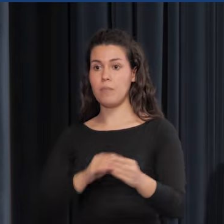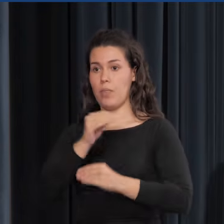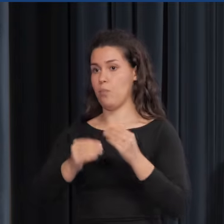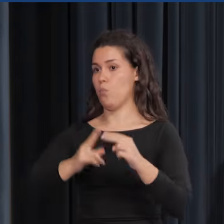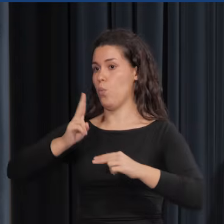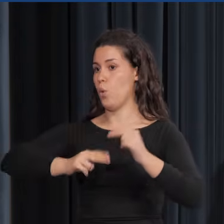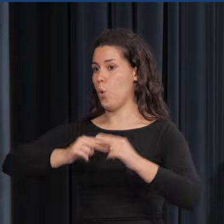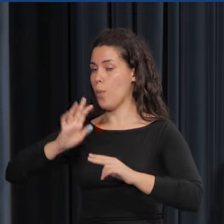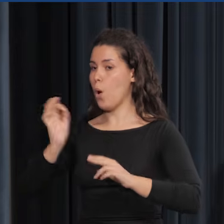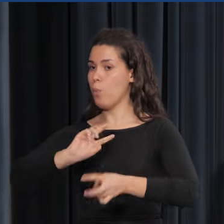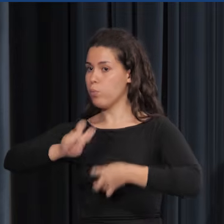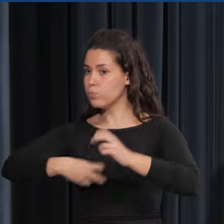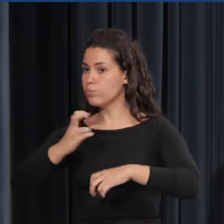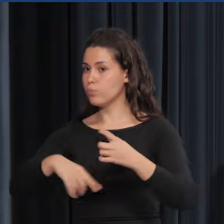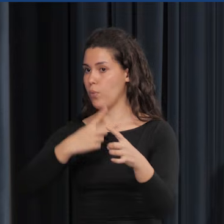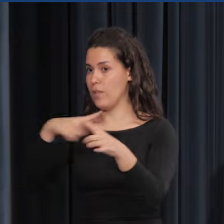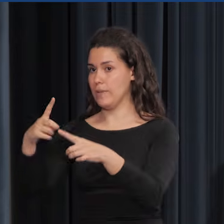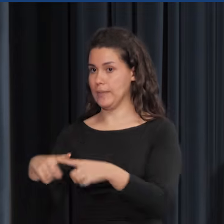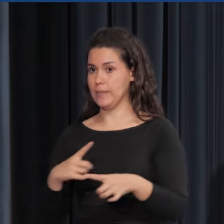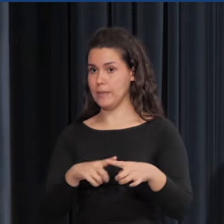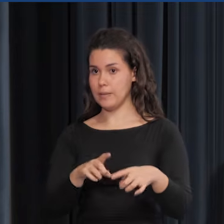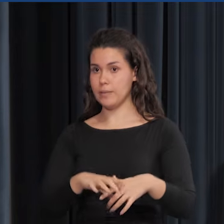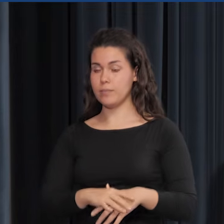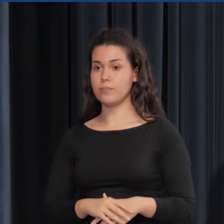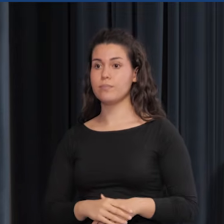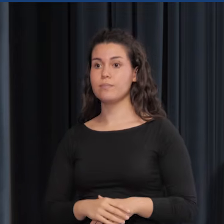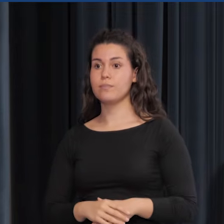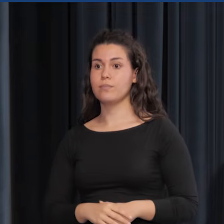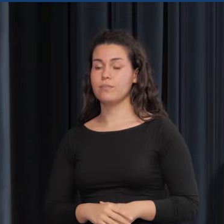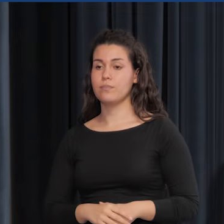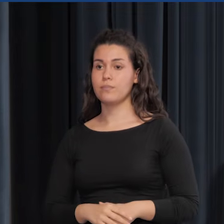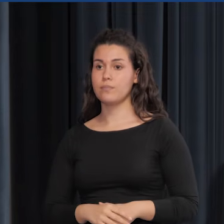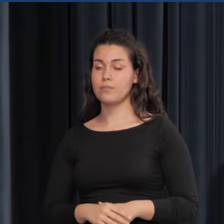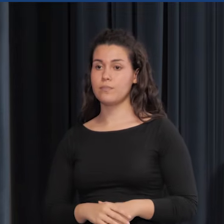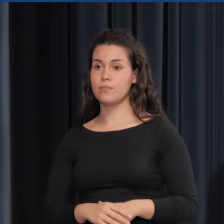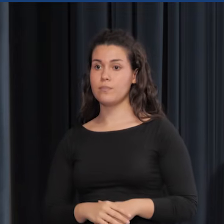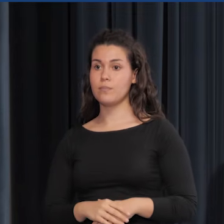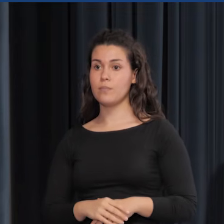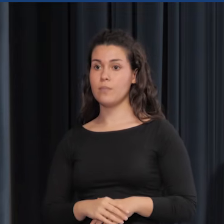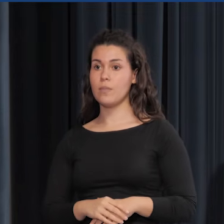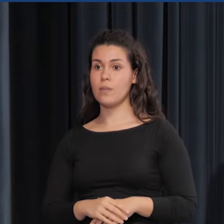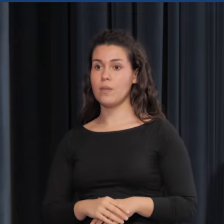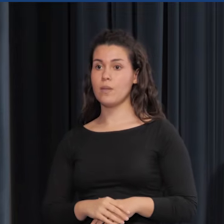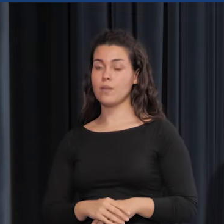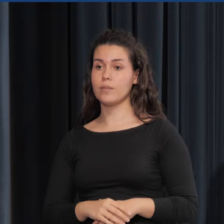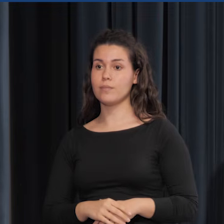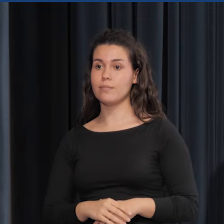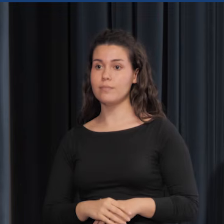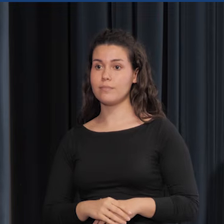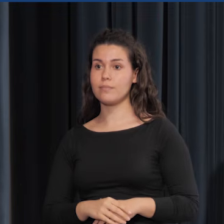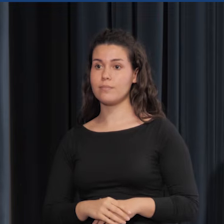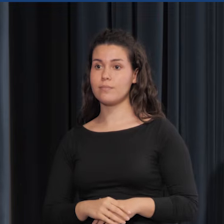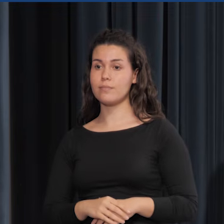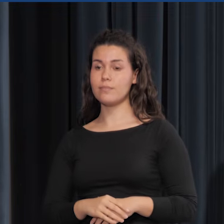obras y renovaciones y todavía no hemos encontrado ningún mensaje de ninguna